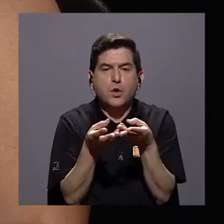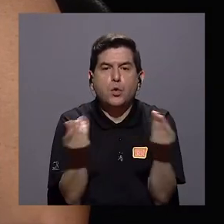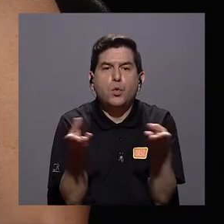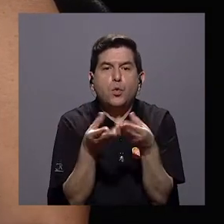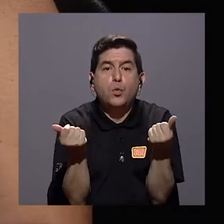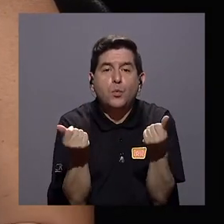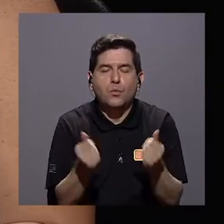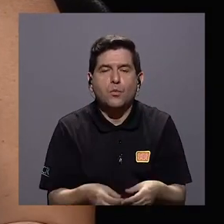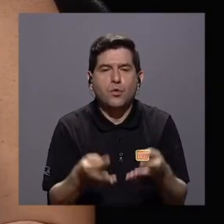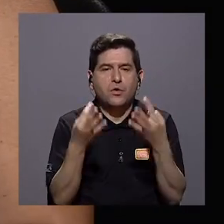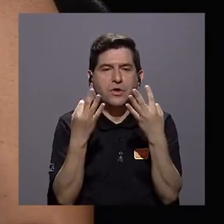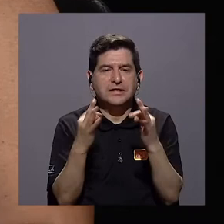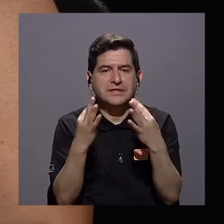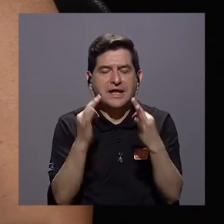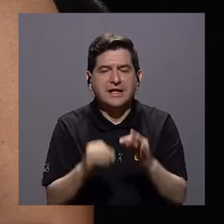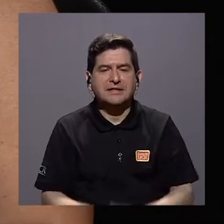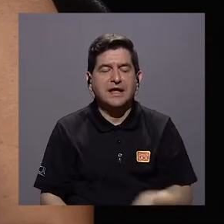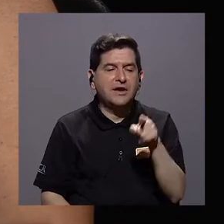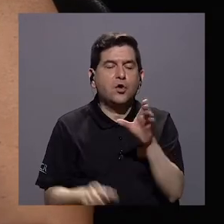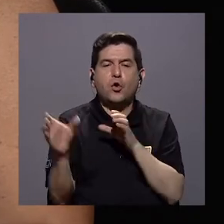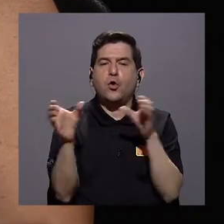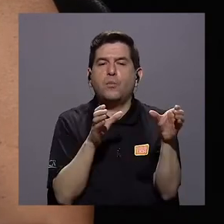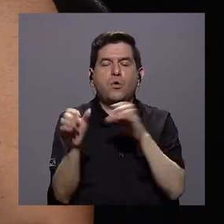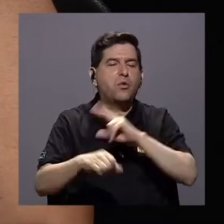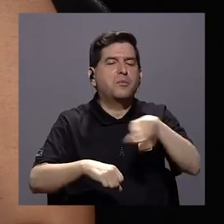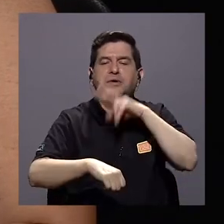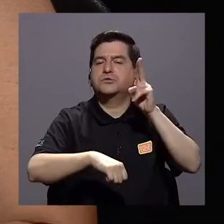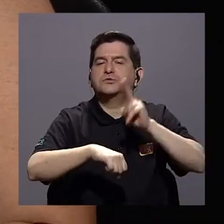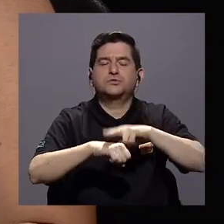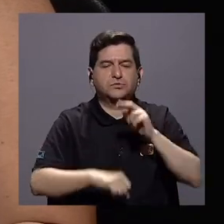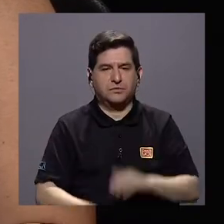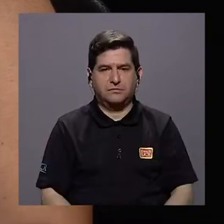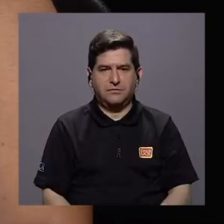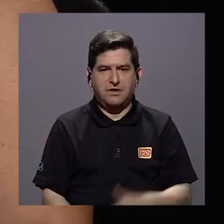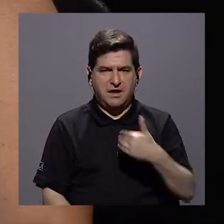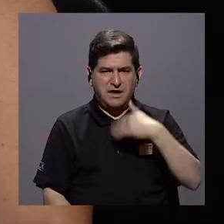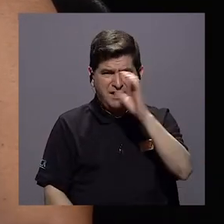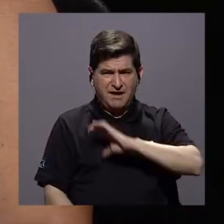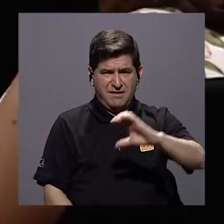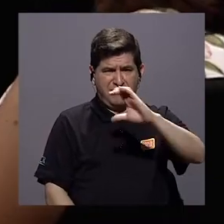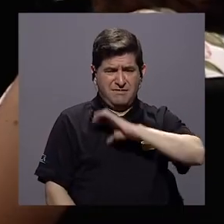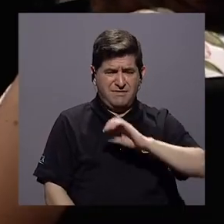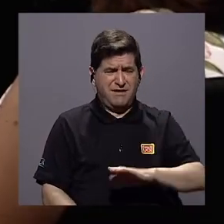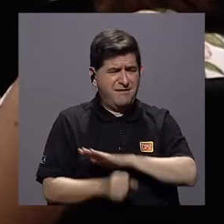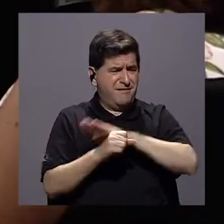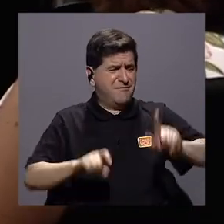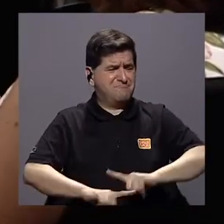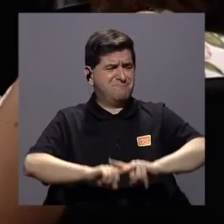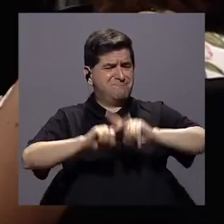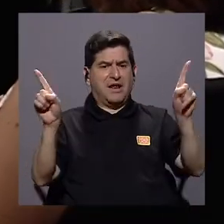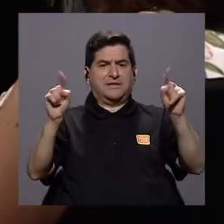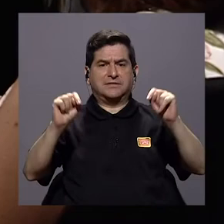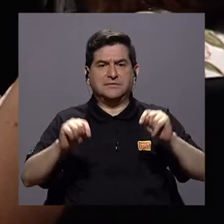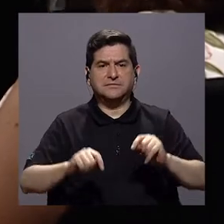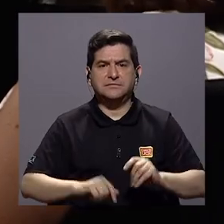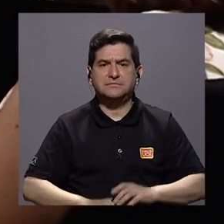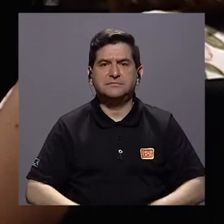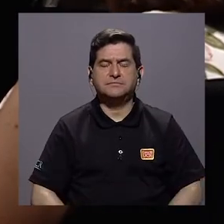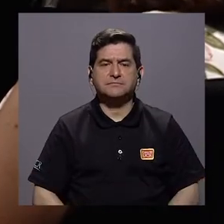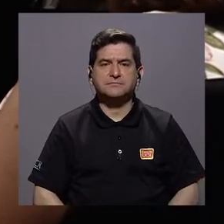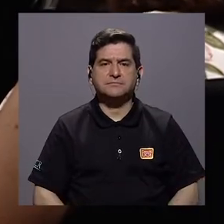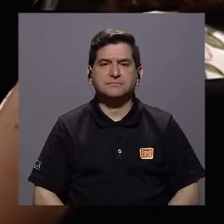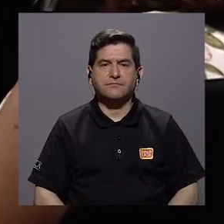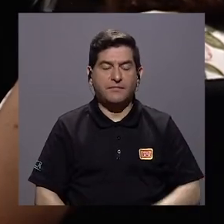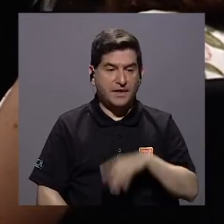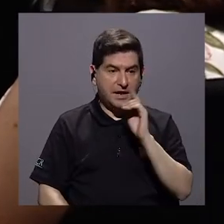de que es un sector productivo y lo quieren tratar como un sector comercial común y corriente, uh-huh. que tiene características totalmente